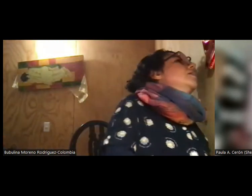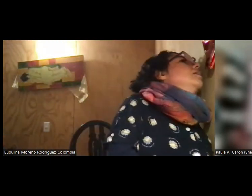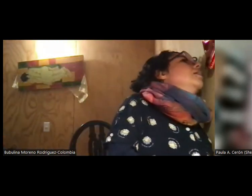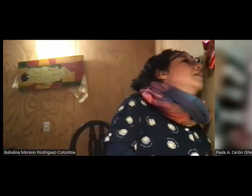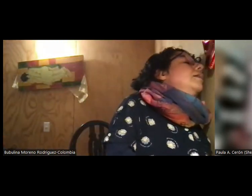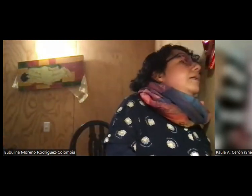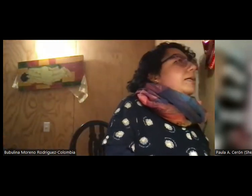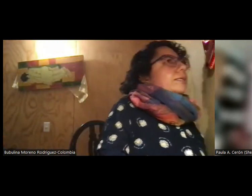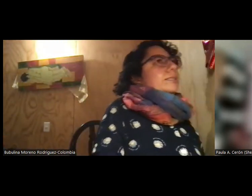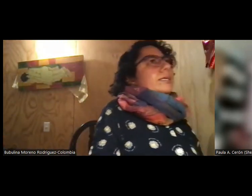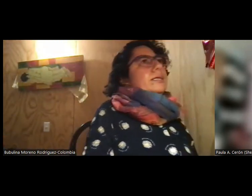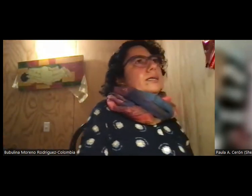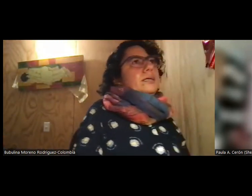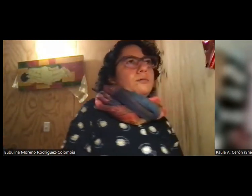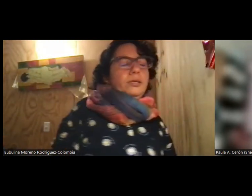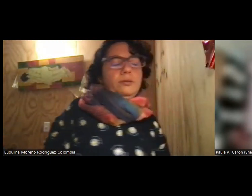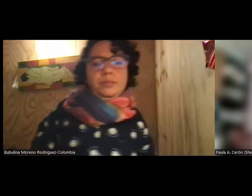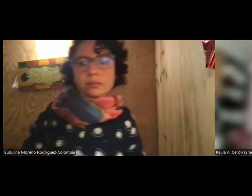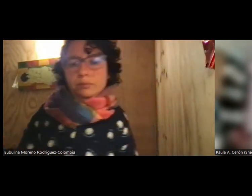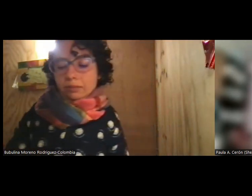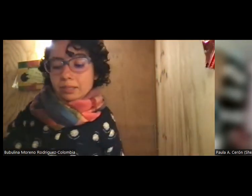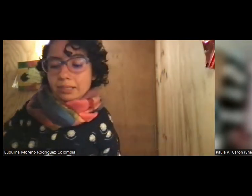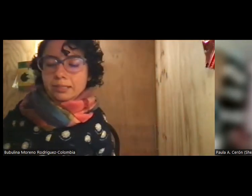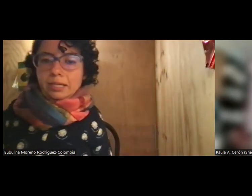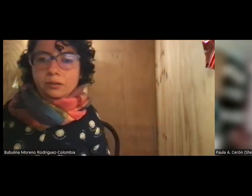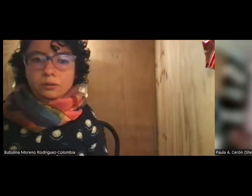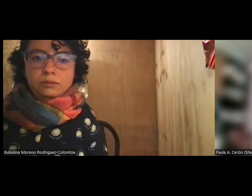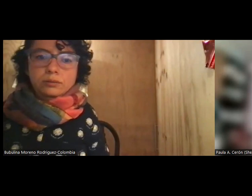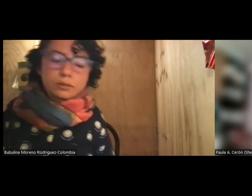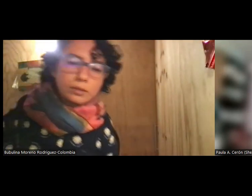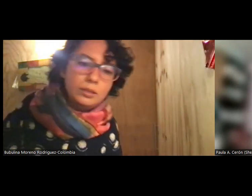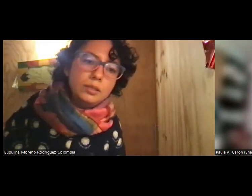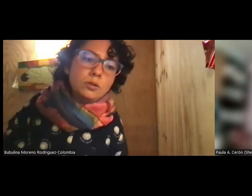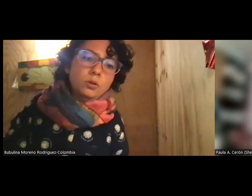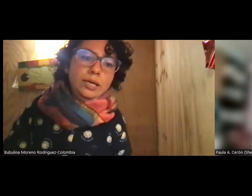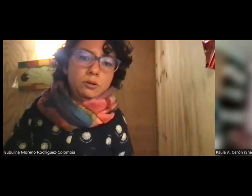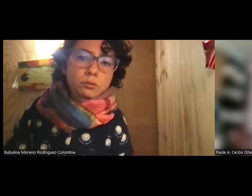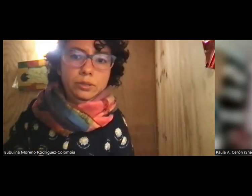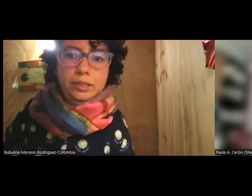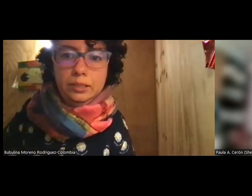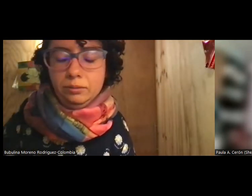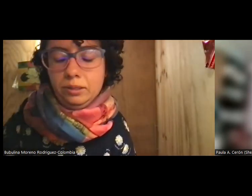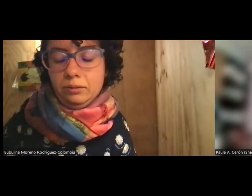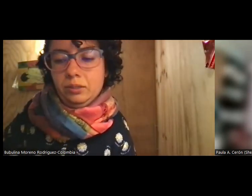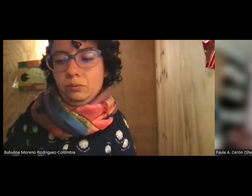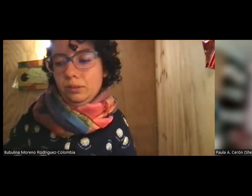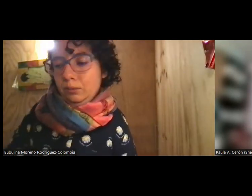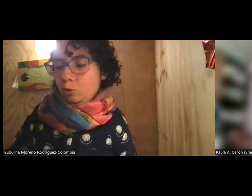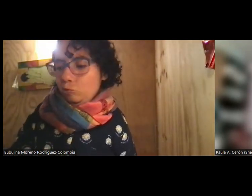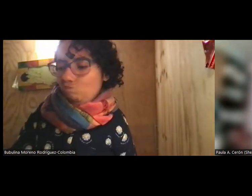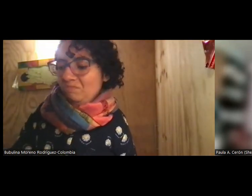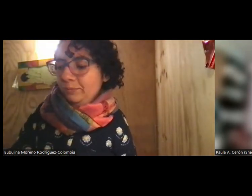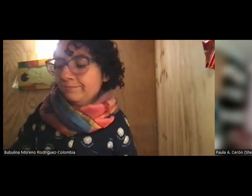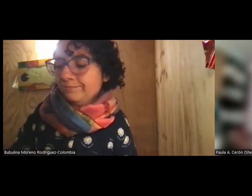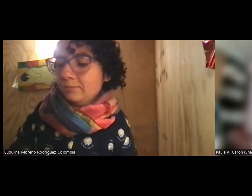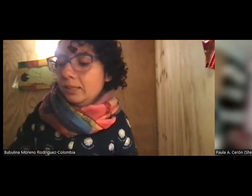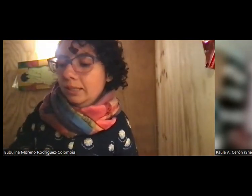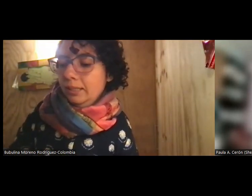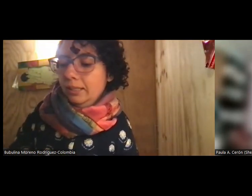discapacidad es que cuando empezamos a abrir el diálogo con la comunidad de Buenaventura